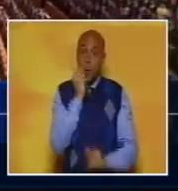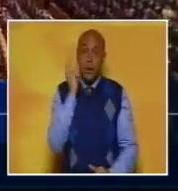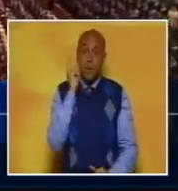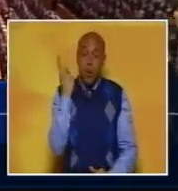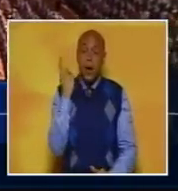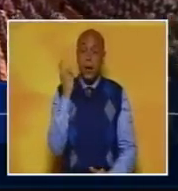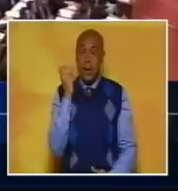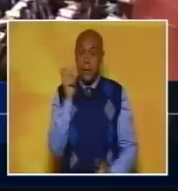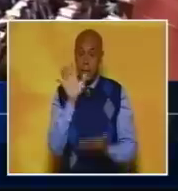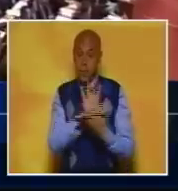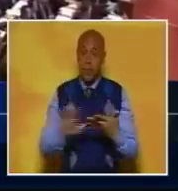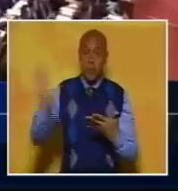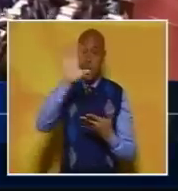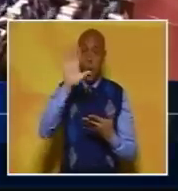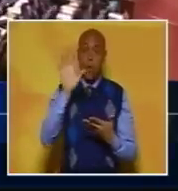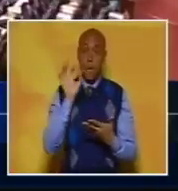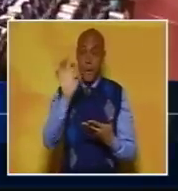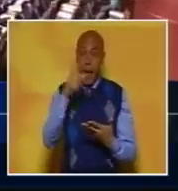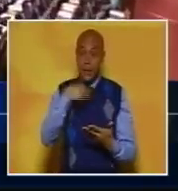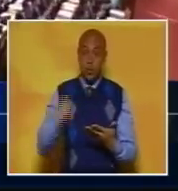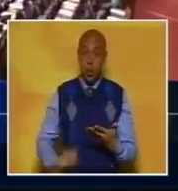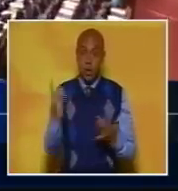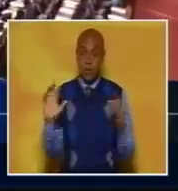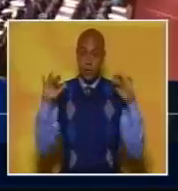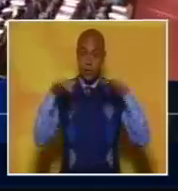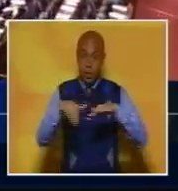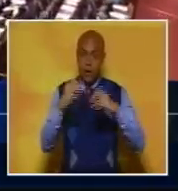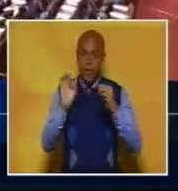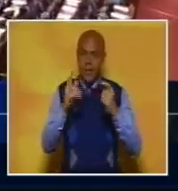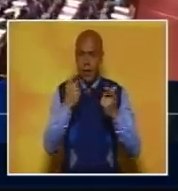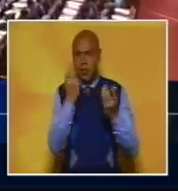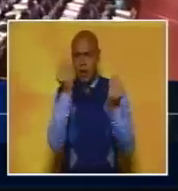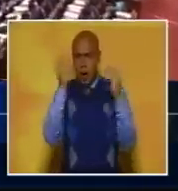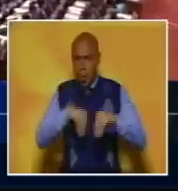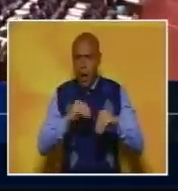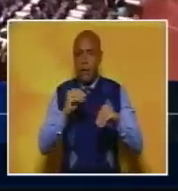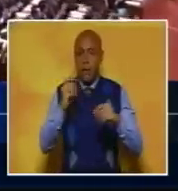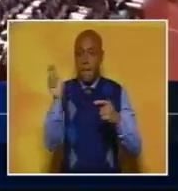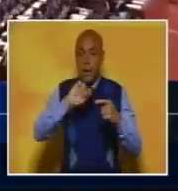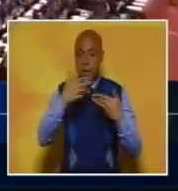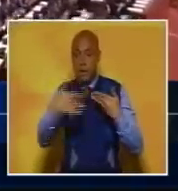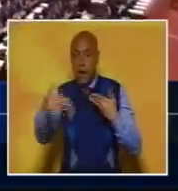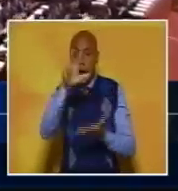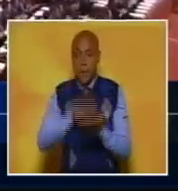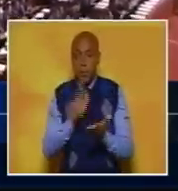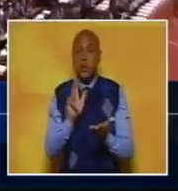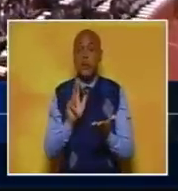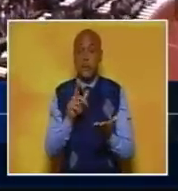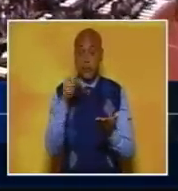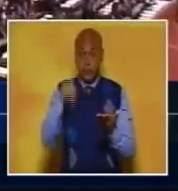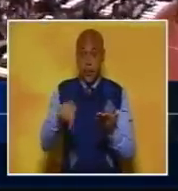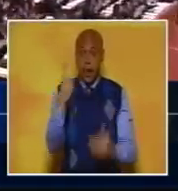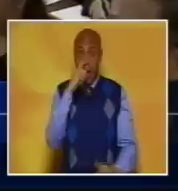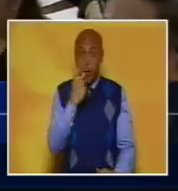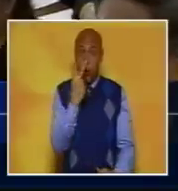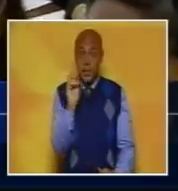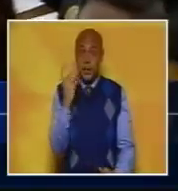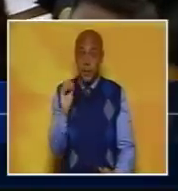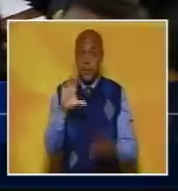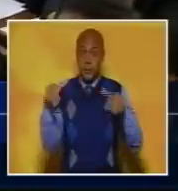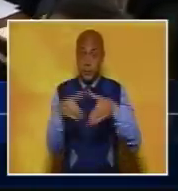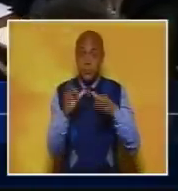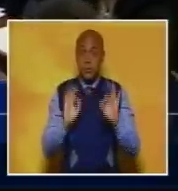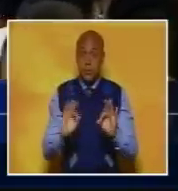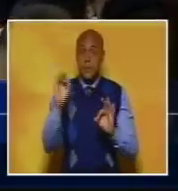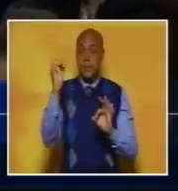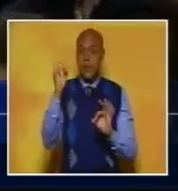todo el país, donde fijan directrices y presupuestos para los meses siguientes. Este 2020, la cita estaba prevista